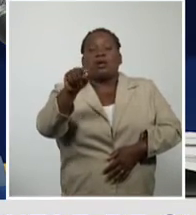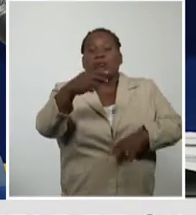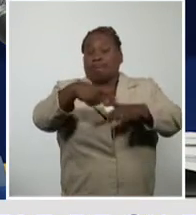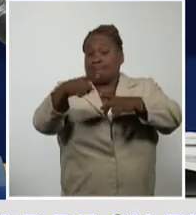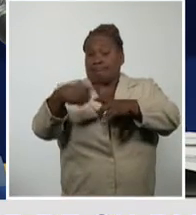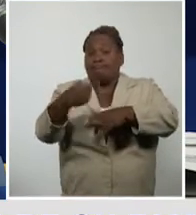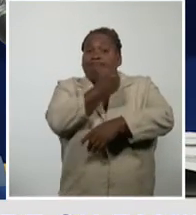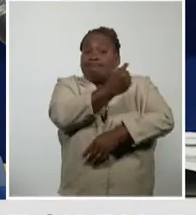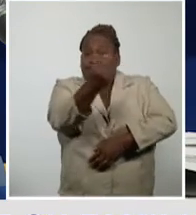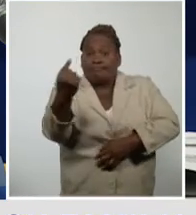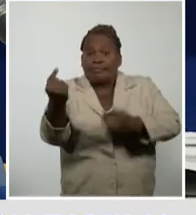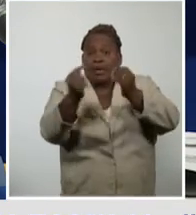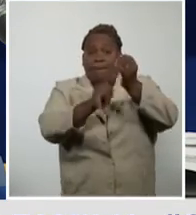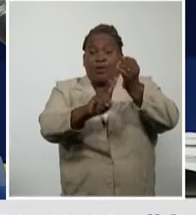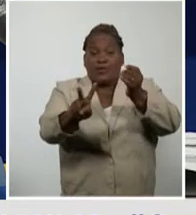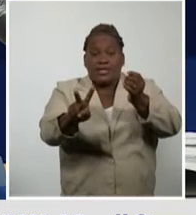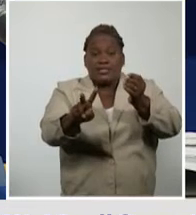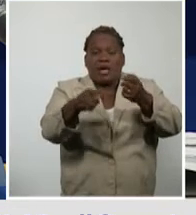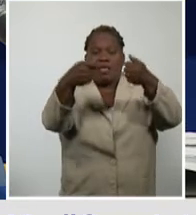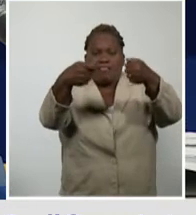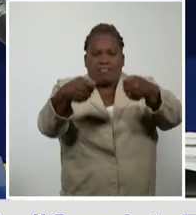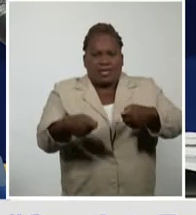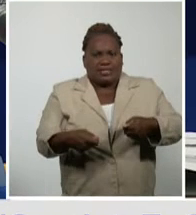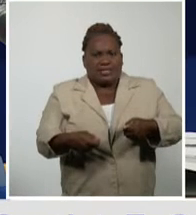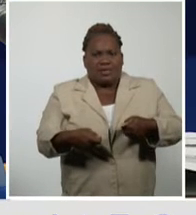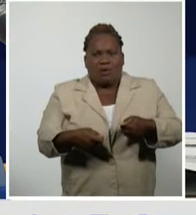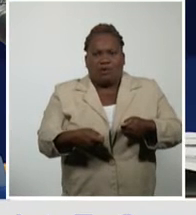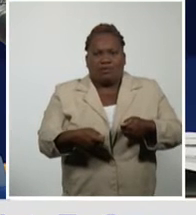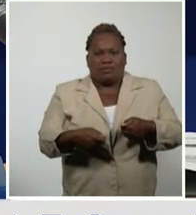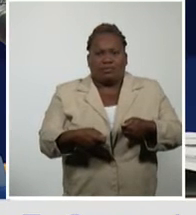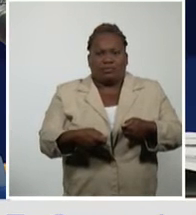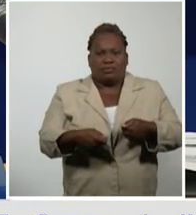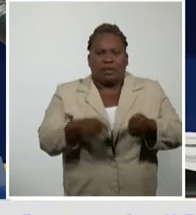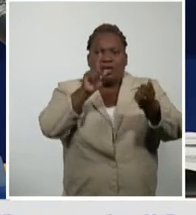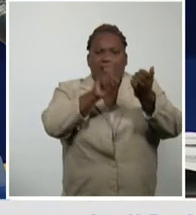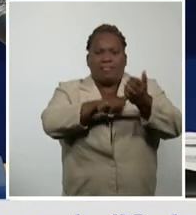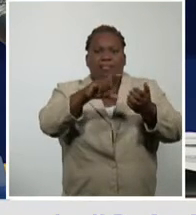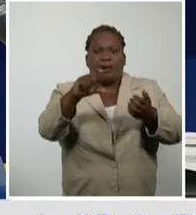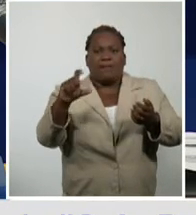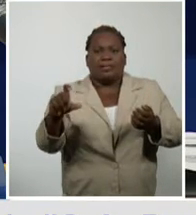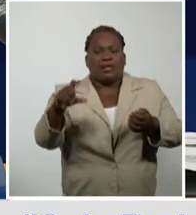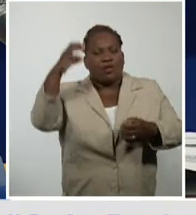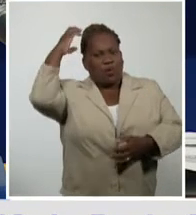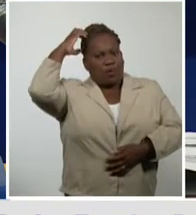provincia. Fue una decisión del partido, del gobierno cubano,